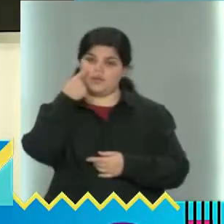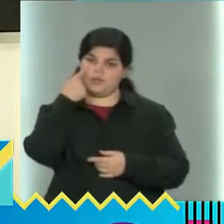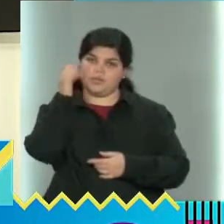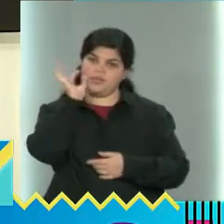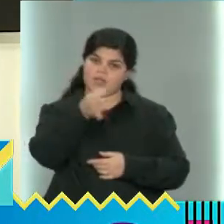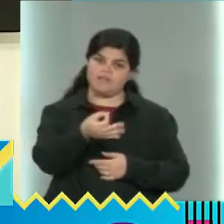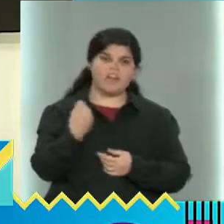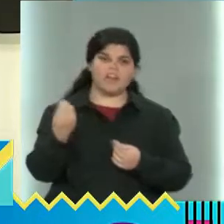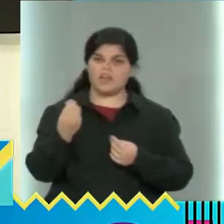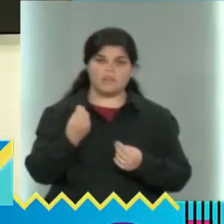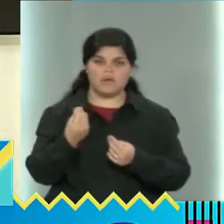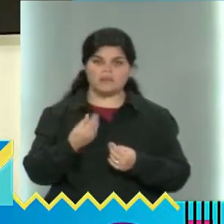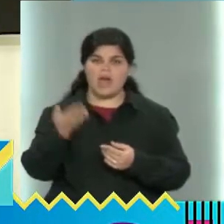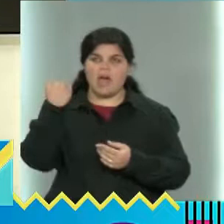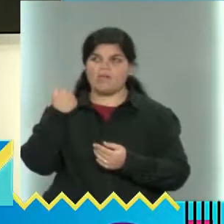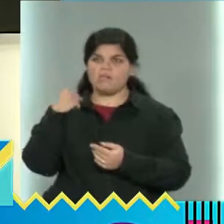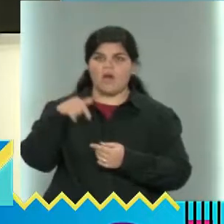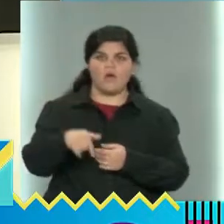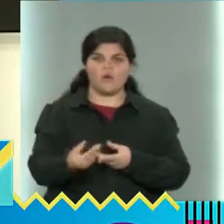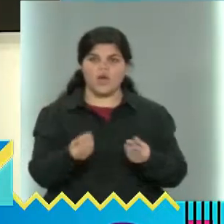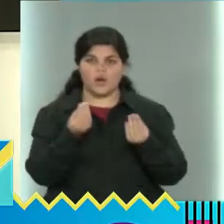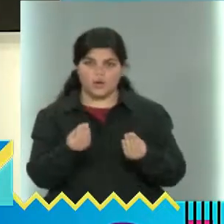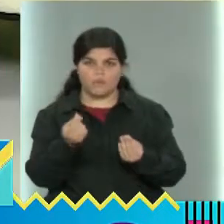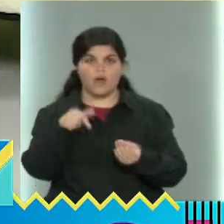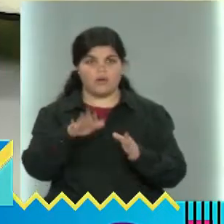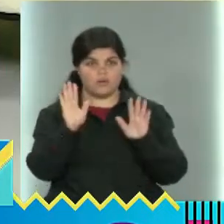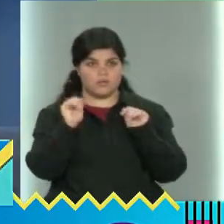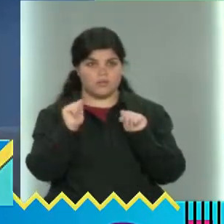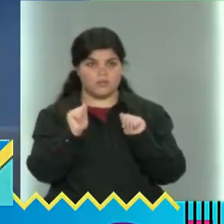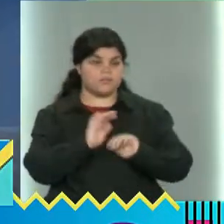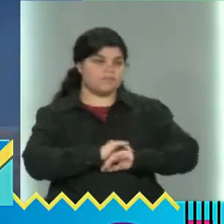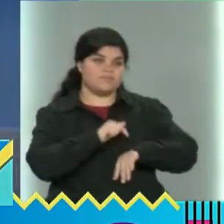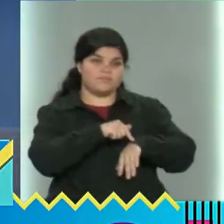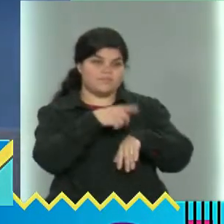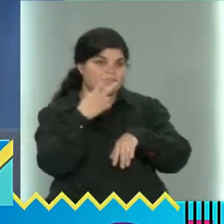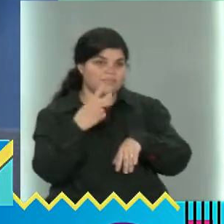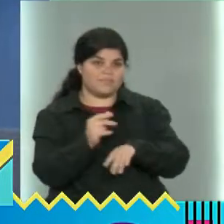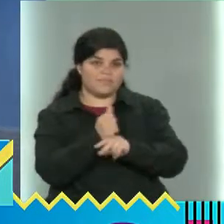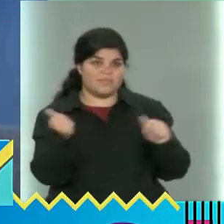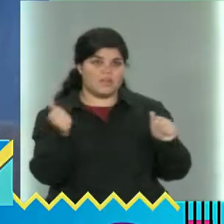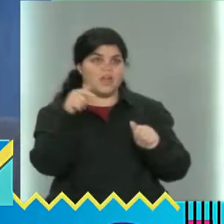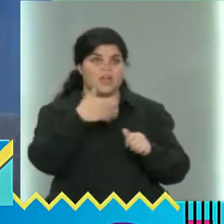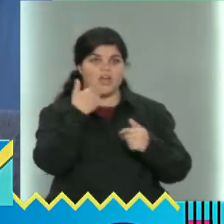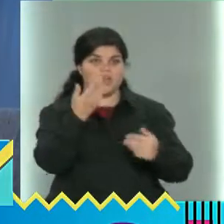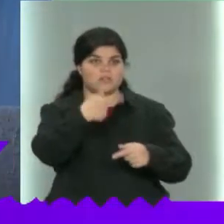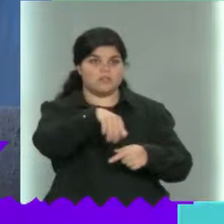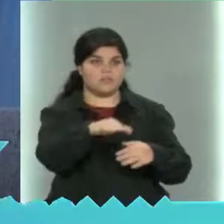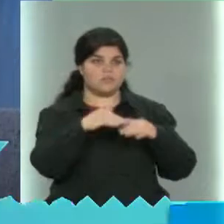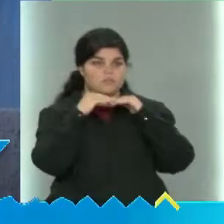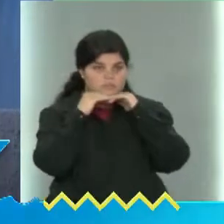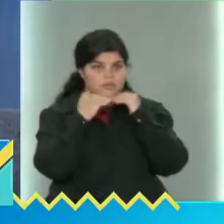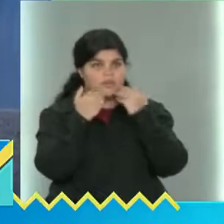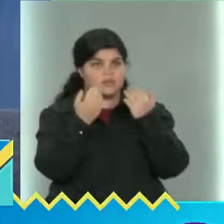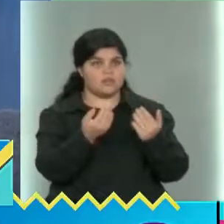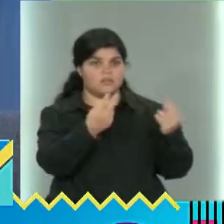nos está pasando y qué pasó siempre. Caro, ¿nos vamos? No nos queda más tiempo, pero bueno, agradecerles a ustedes que han estado del otro lado y por